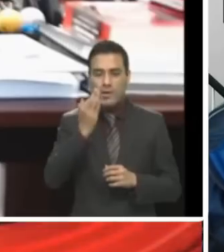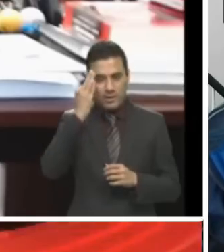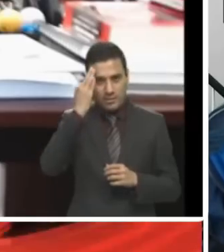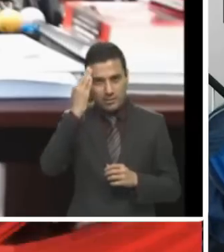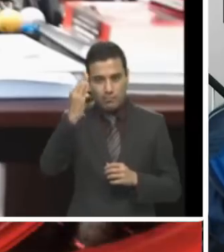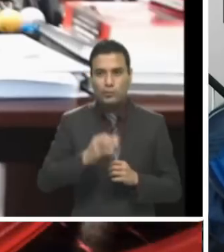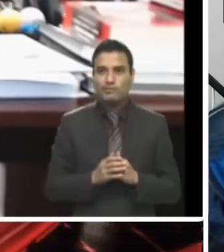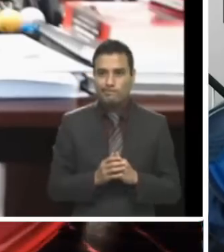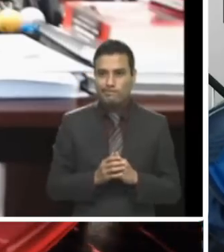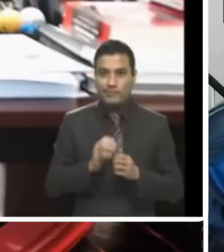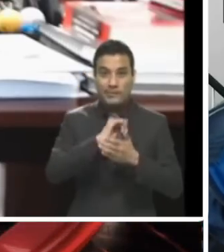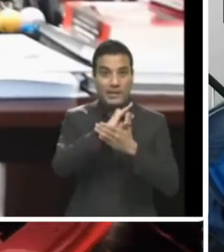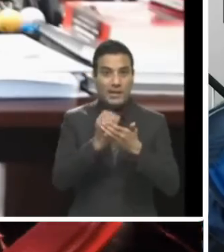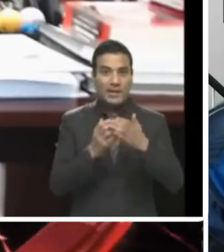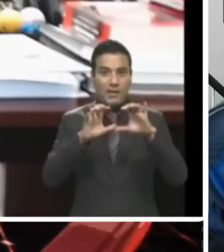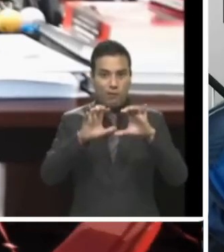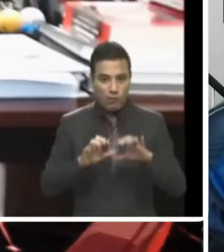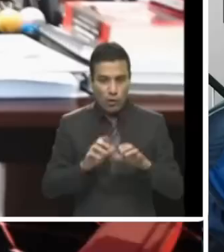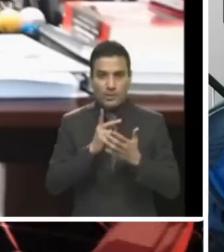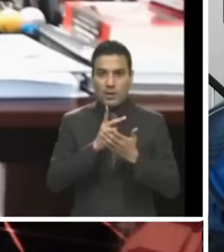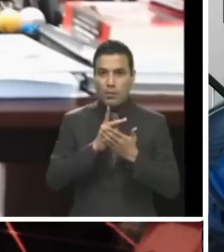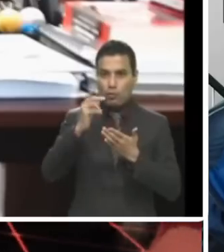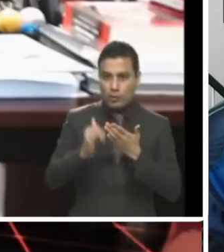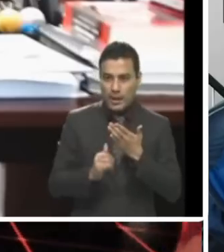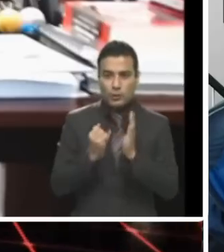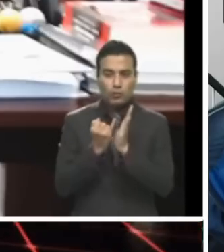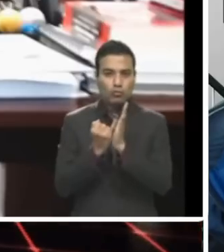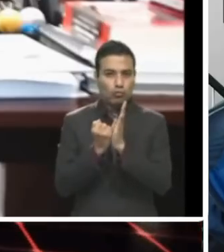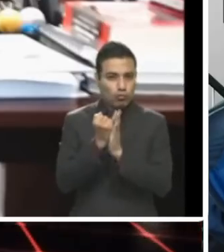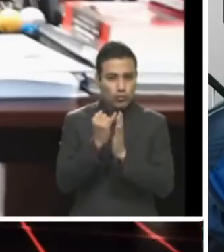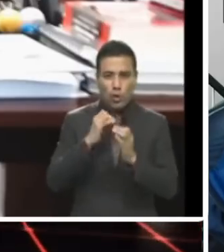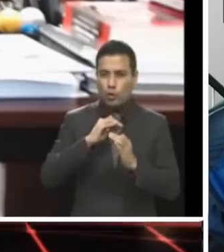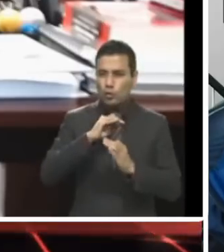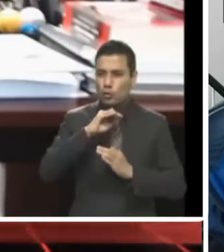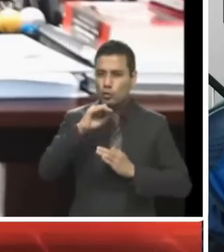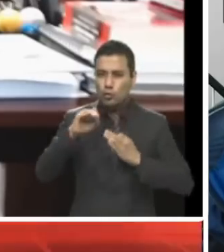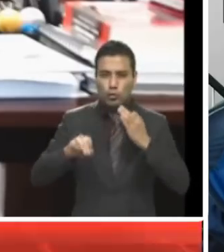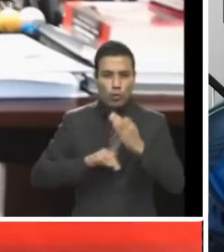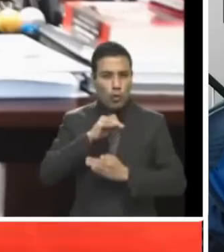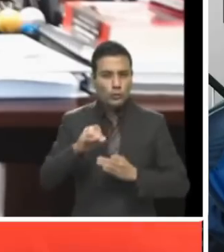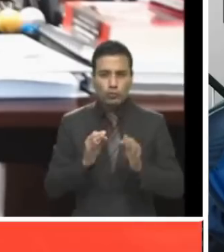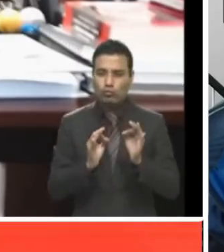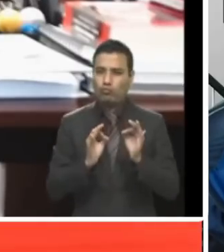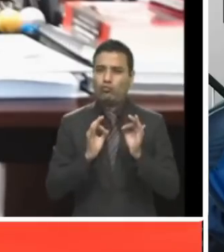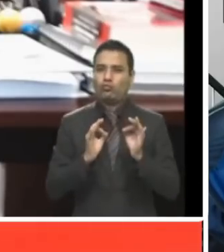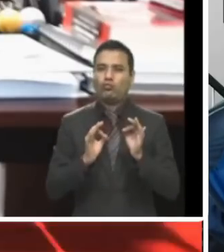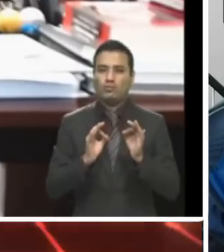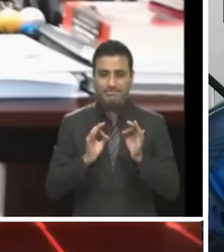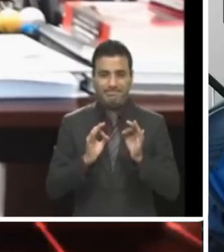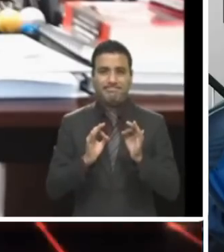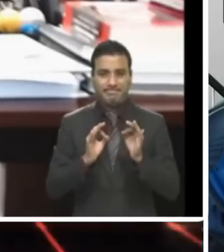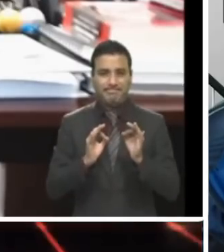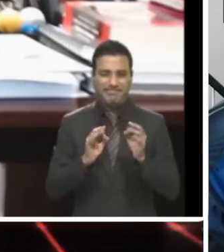los informes del proyecto de dictamen y de resolución respecto de la